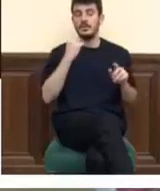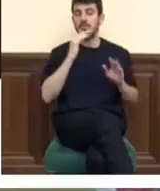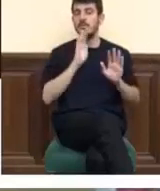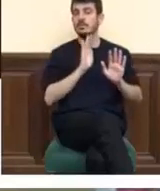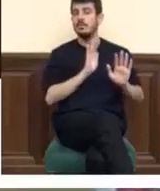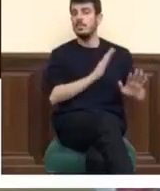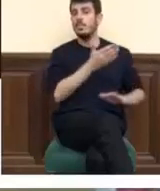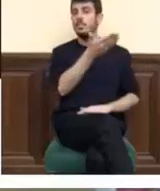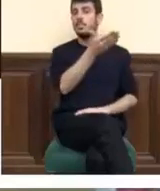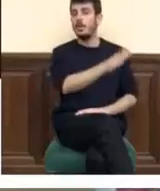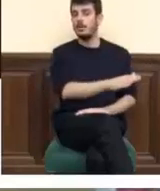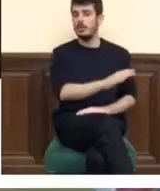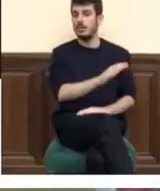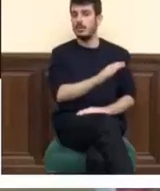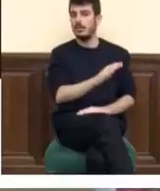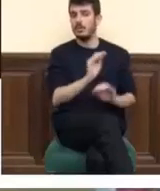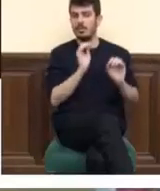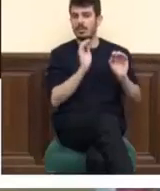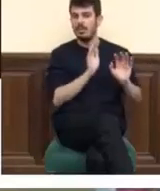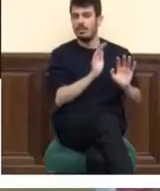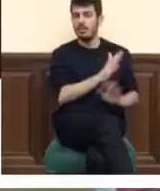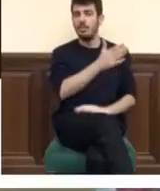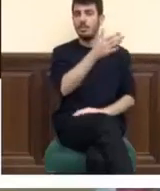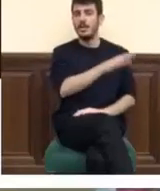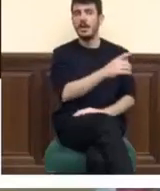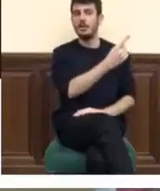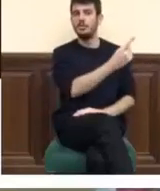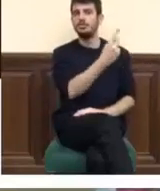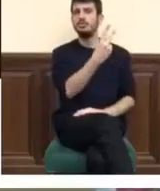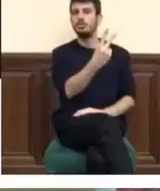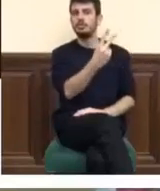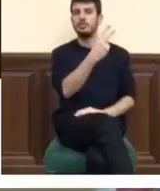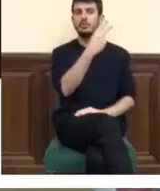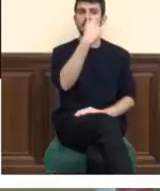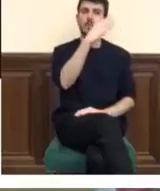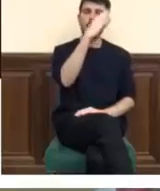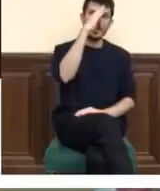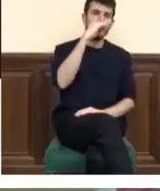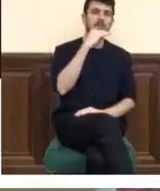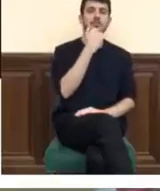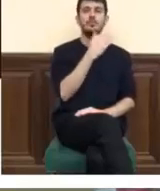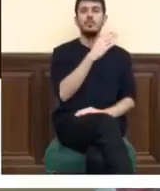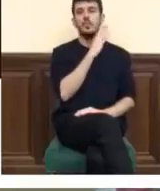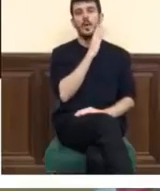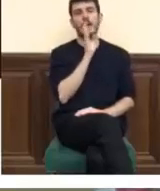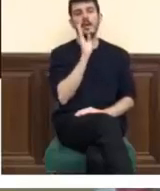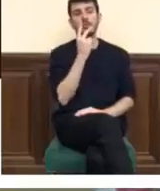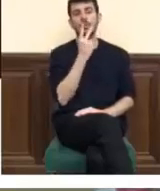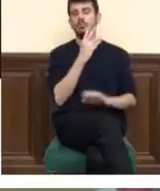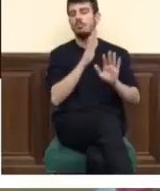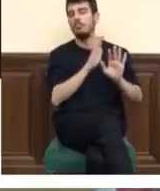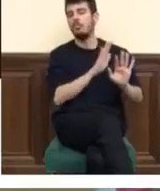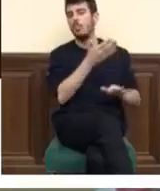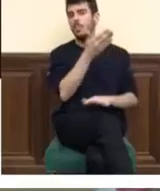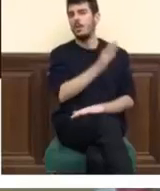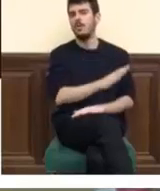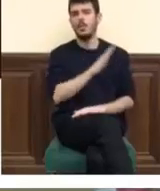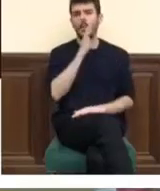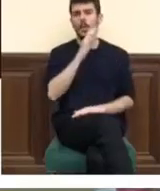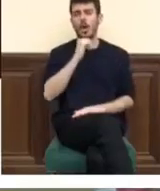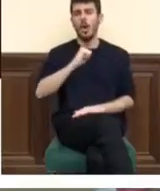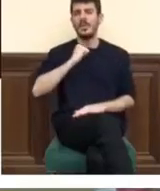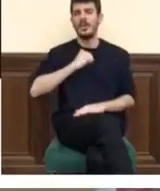morir. Que los dejen morir a los dos, a su padre y a su madre, porque los hospitales